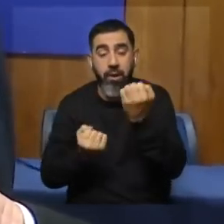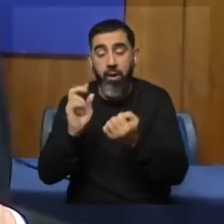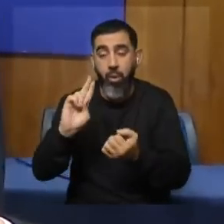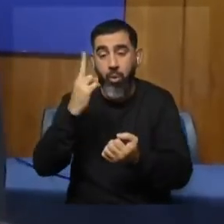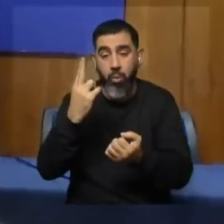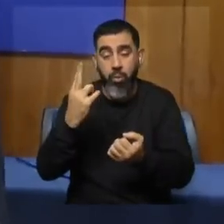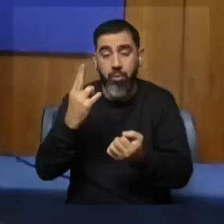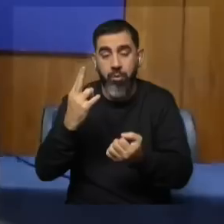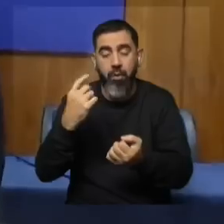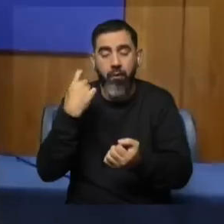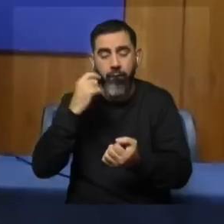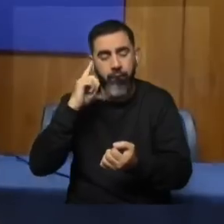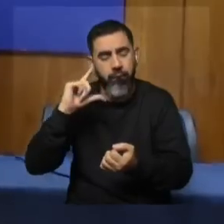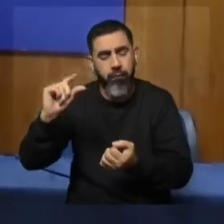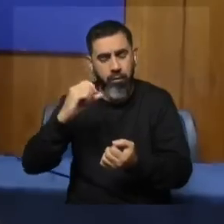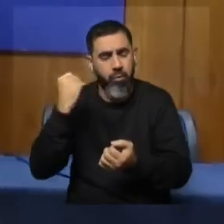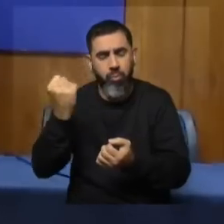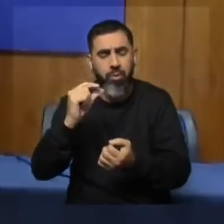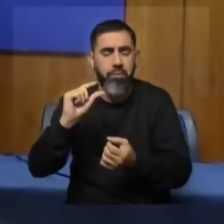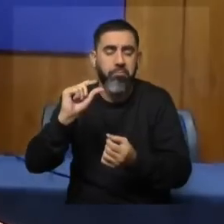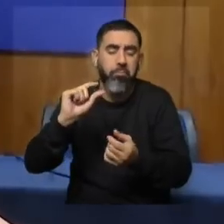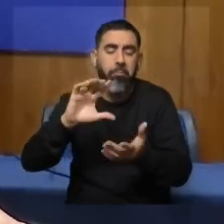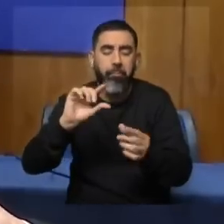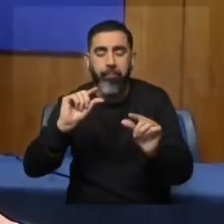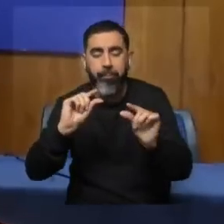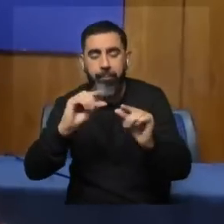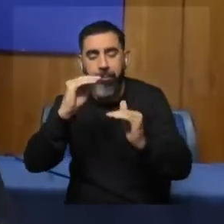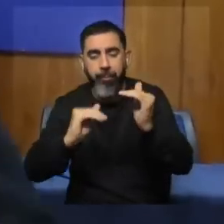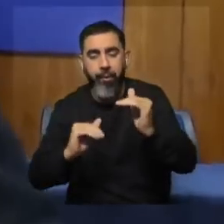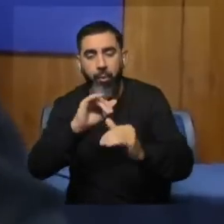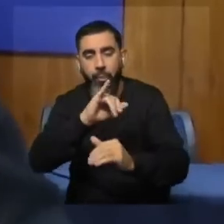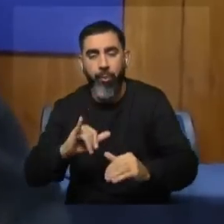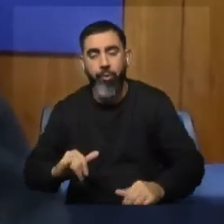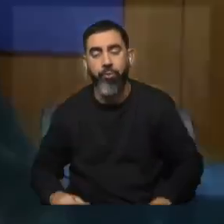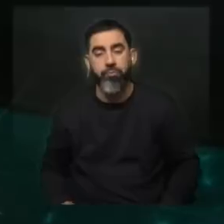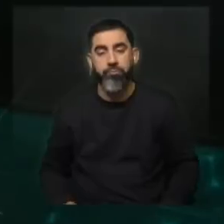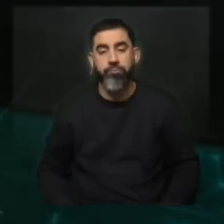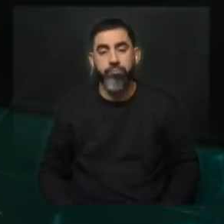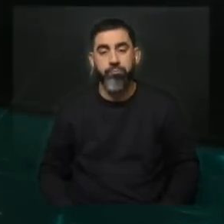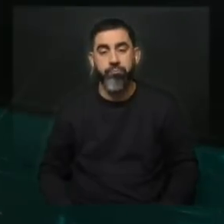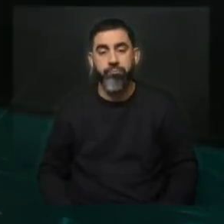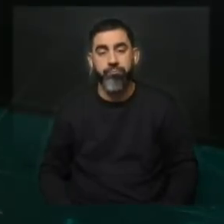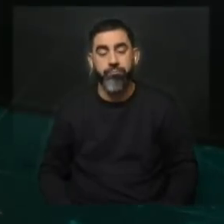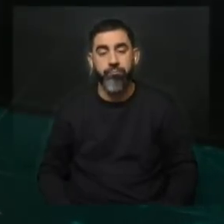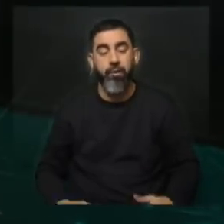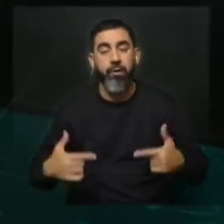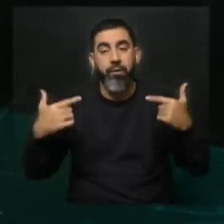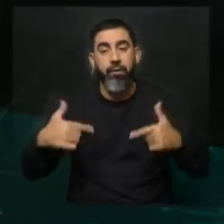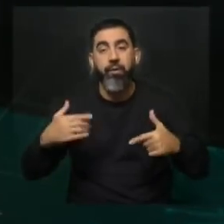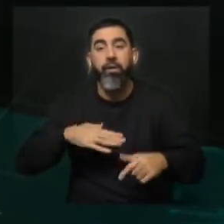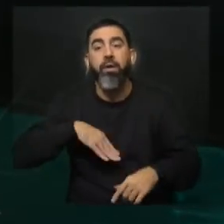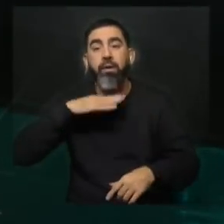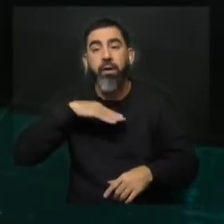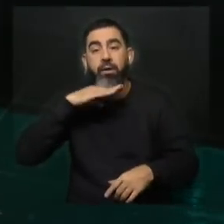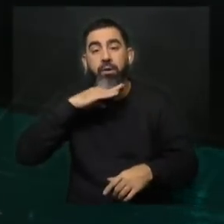están lejos de ser importantes sino más bien están por abajo de la media la intendencia de